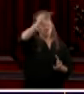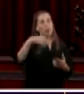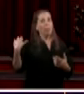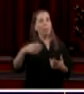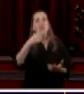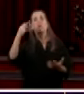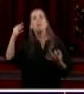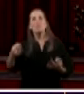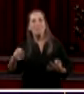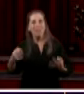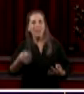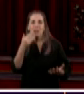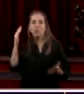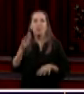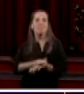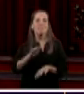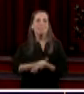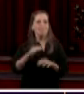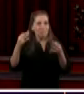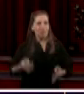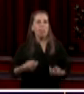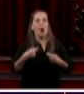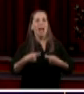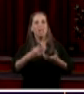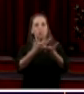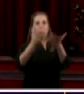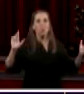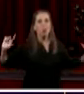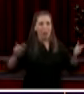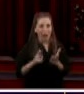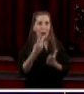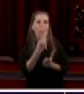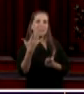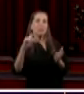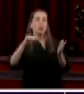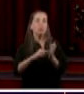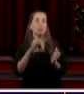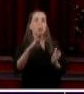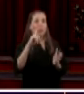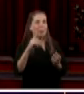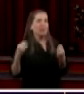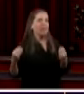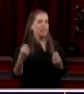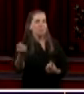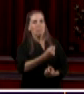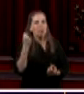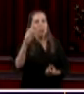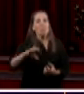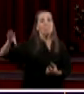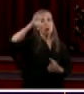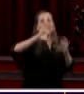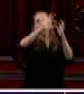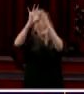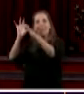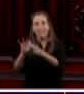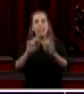alguna manera digamos facilita la la aprobación pero impuestos el año que viene bueno que ya se aprobaron el impuesto a las